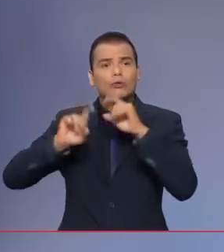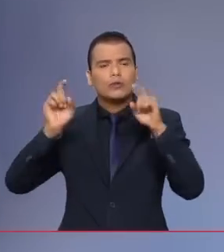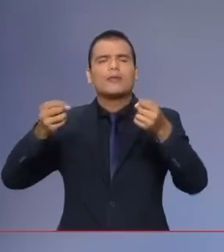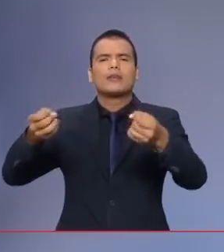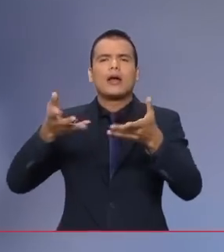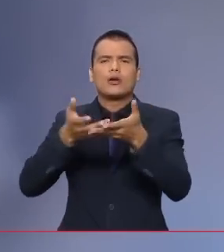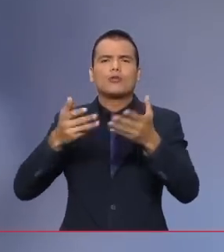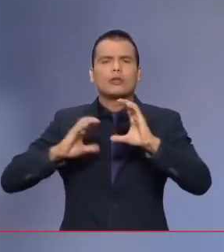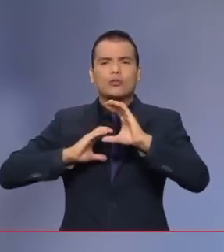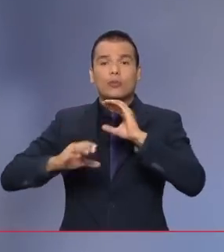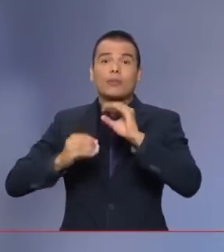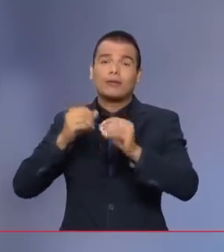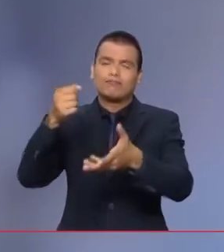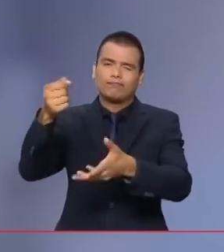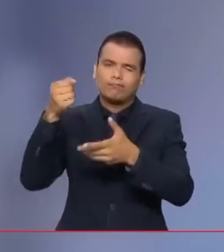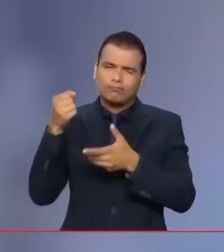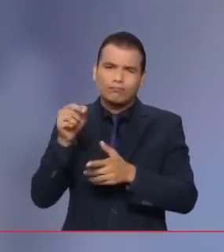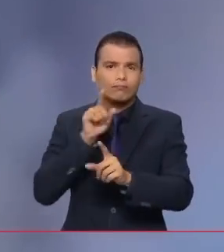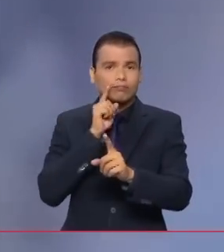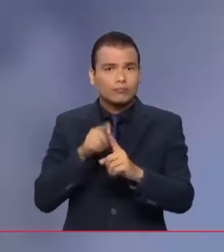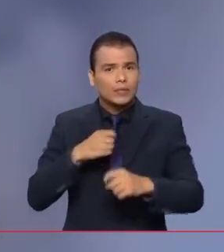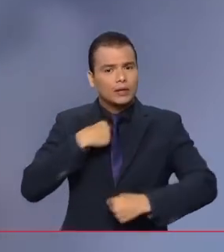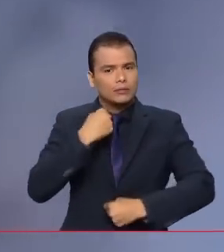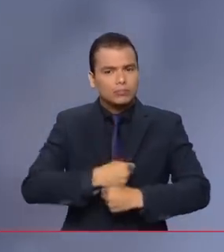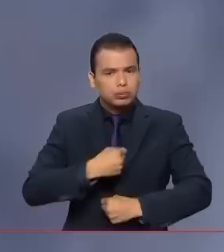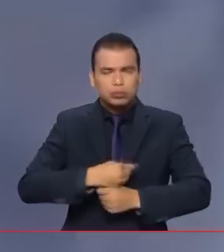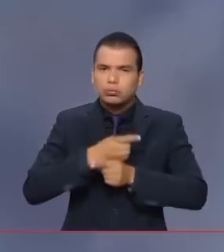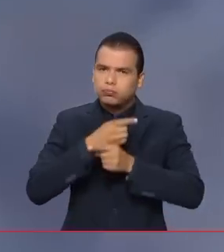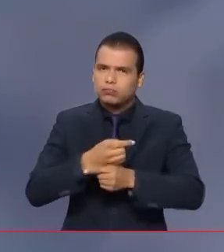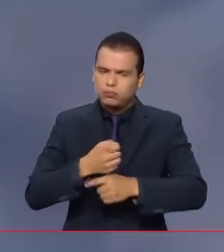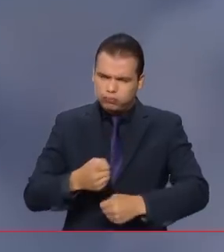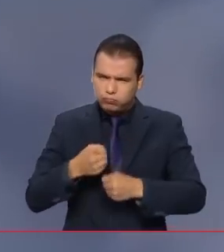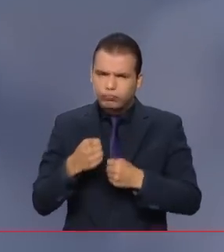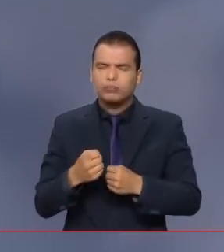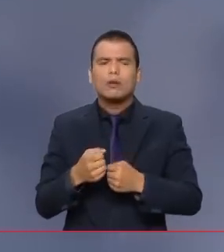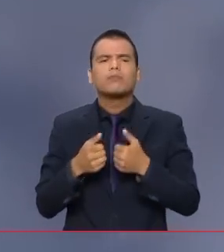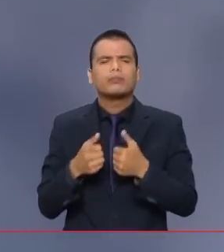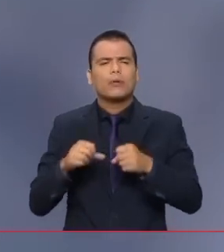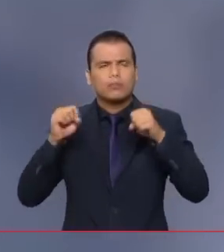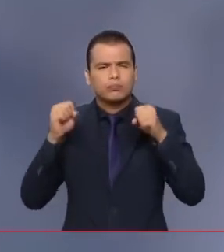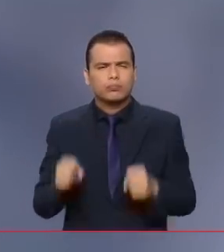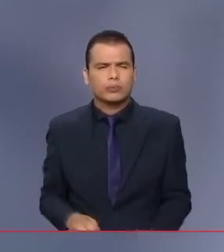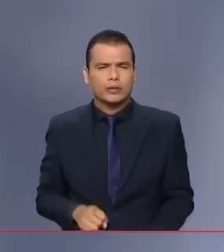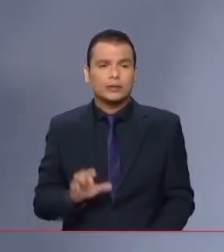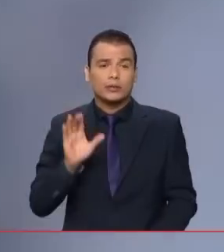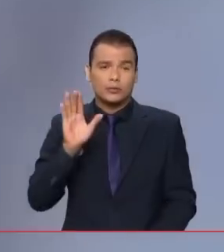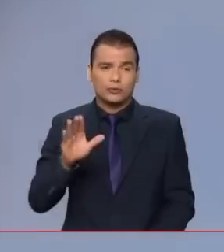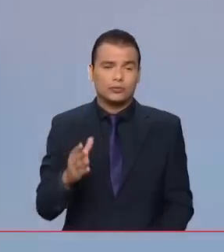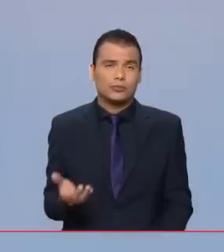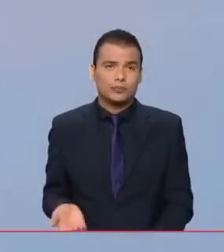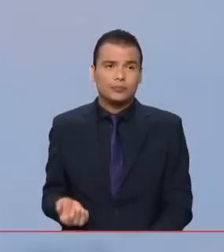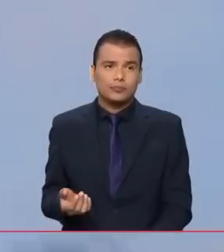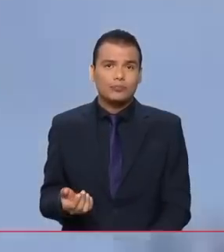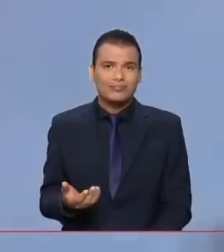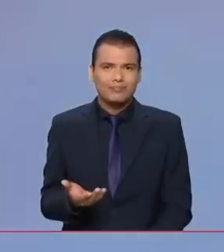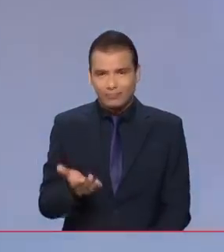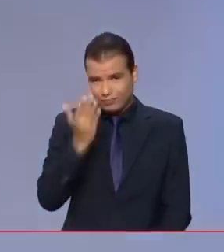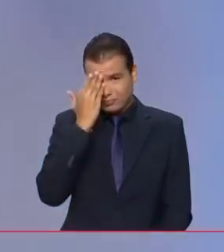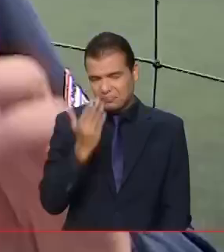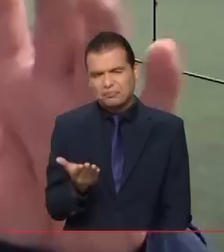comunicaciones y recursos económicos para garantizar una reacción más efectiva. Tenemos unos planes de contingencia. ¿Qué es lo que